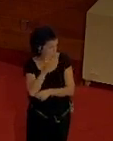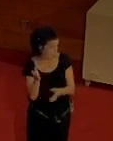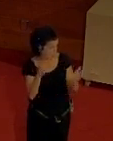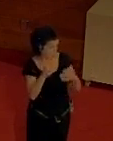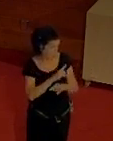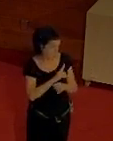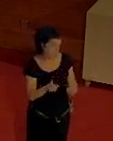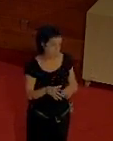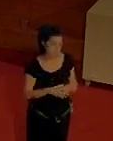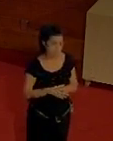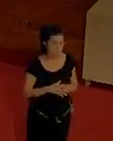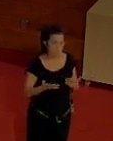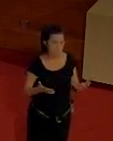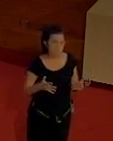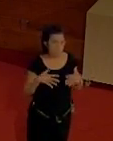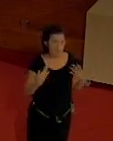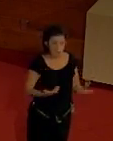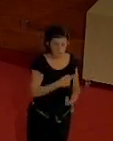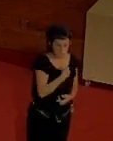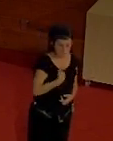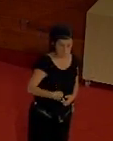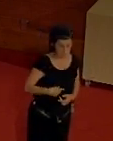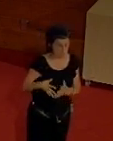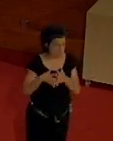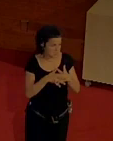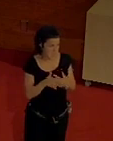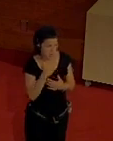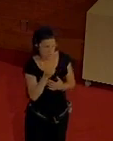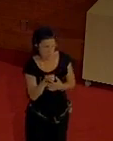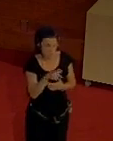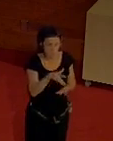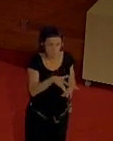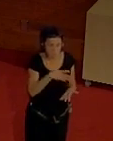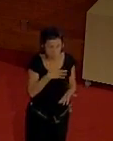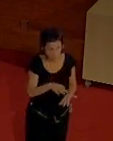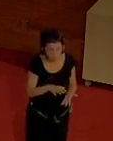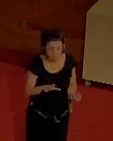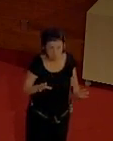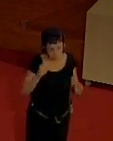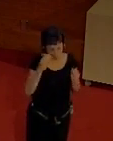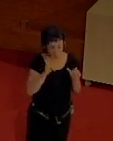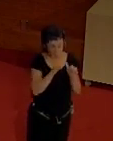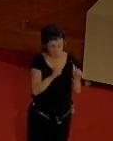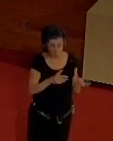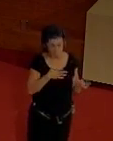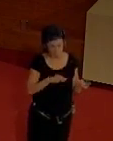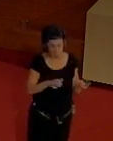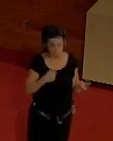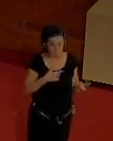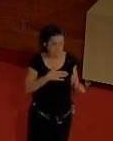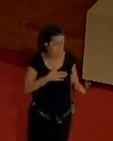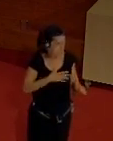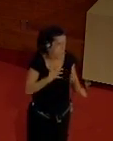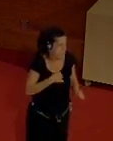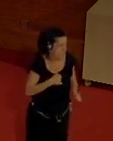haber algo parecido hoy entre China y Estados Unidos yo de momento me apunto a ese modelo será por el interés de seguir viviendo lo que pueda